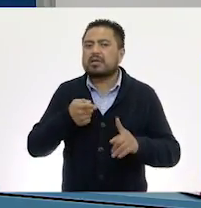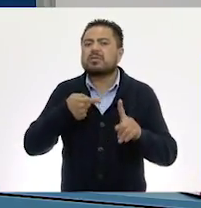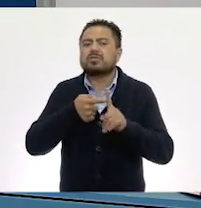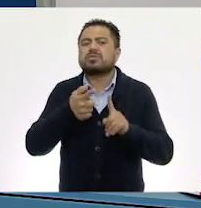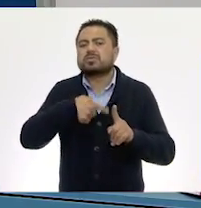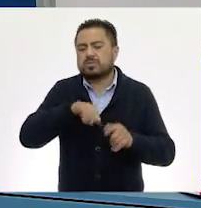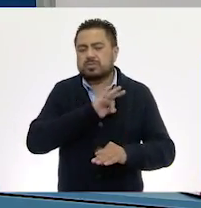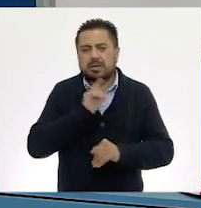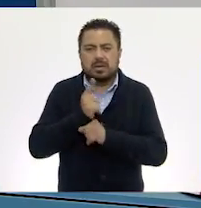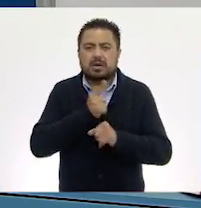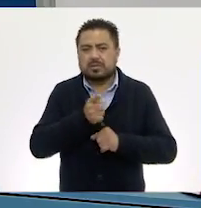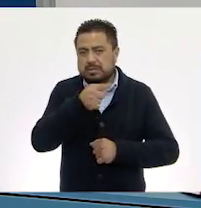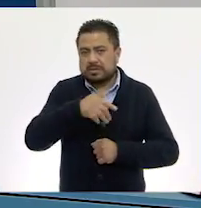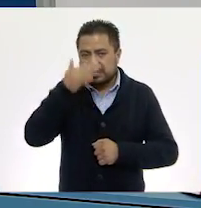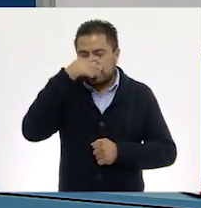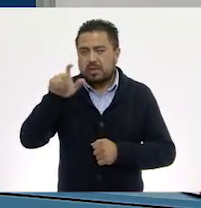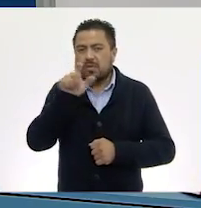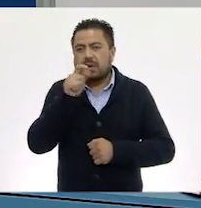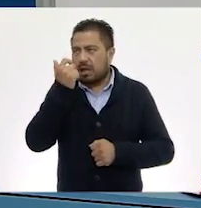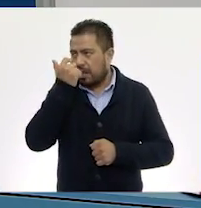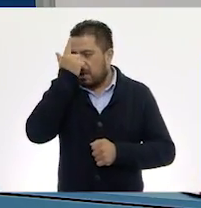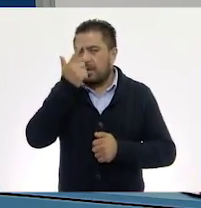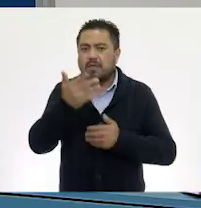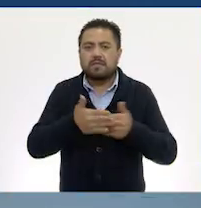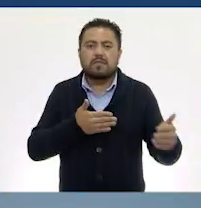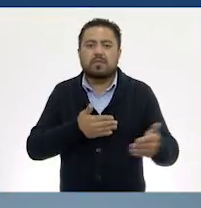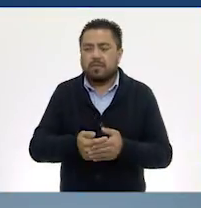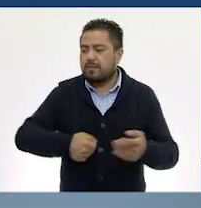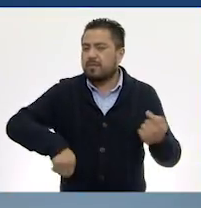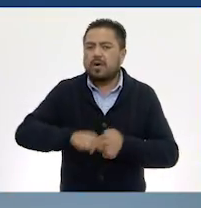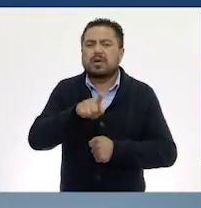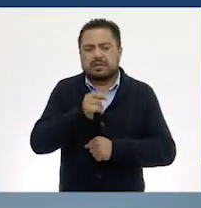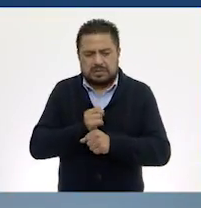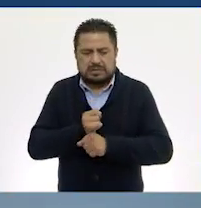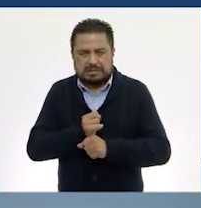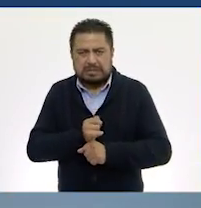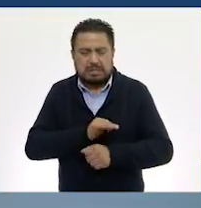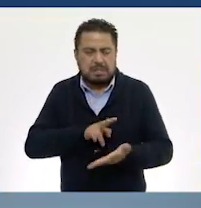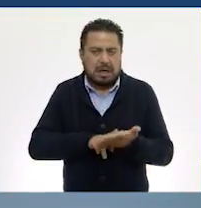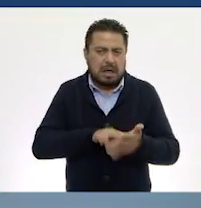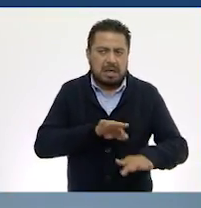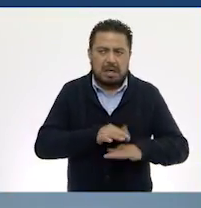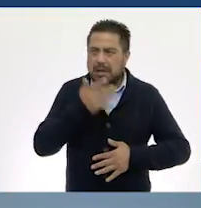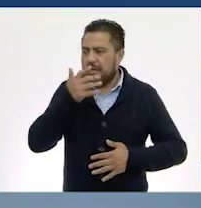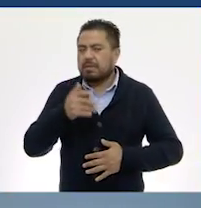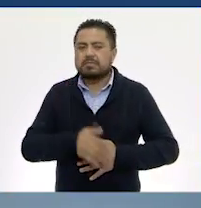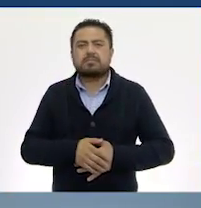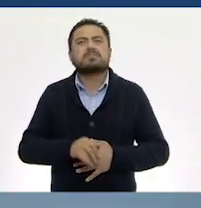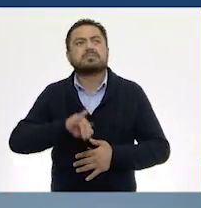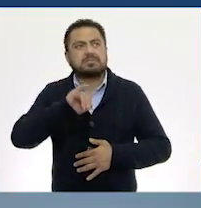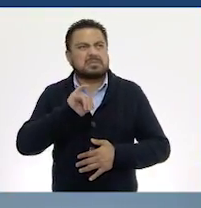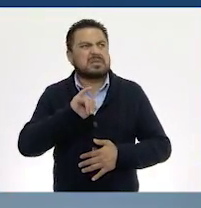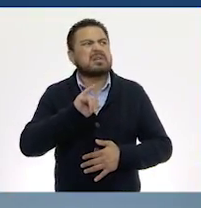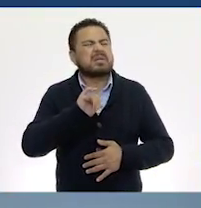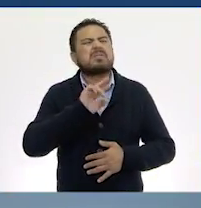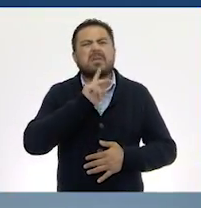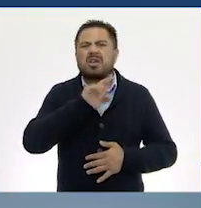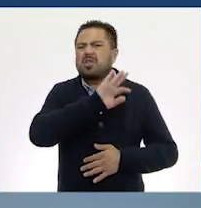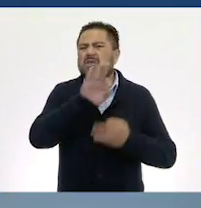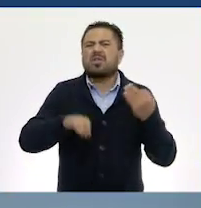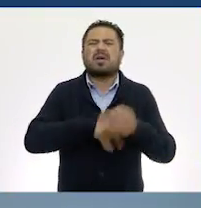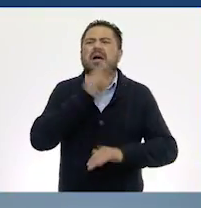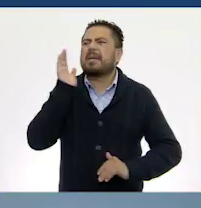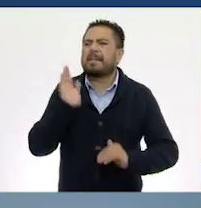quienes nos ven. ¿Ustedes saben cuándo se creó el fútbol moderno? Investíganlo, vale la pena. Ay, sí, no me lo esperaba, pero todo